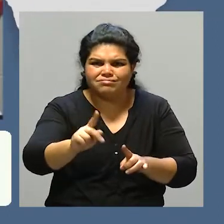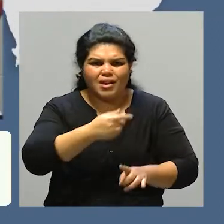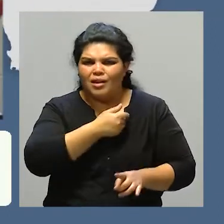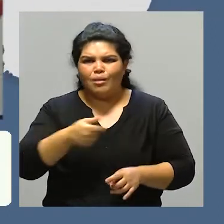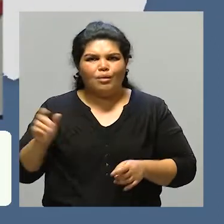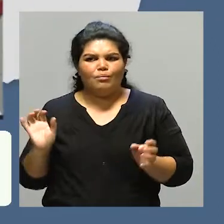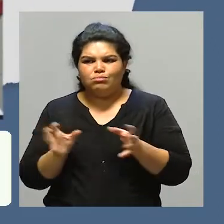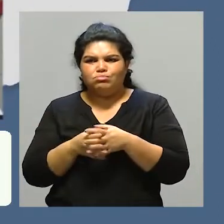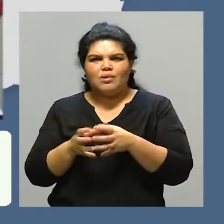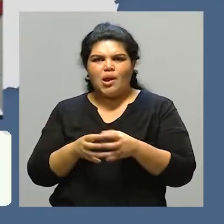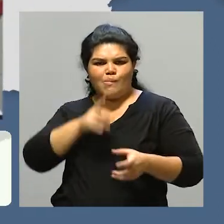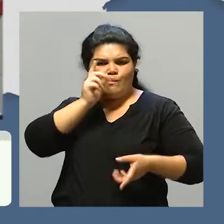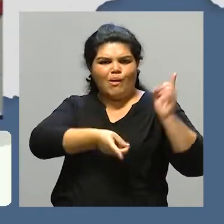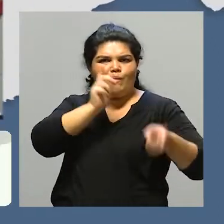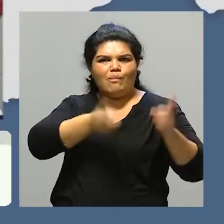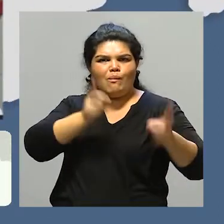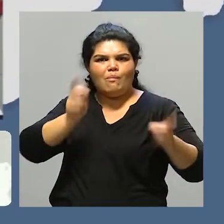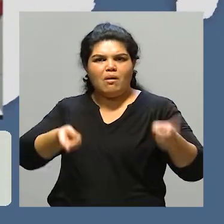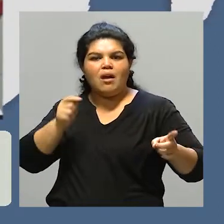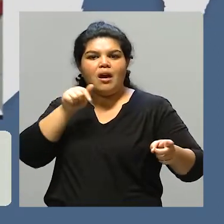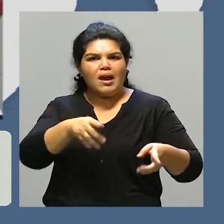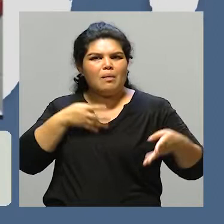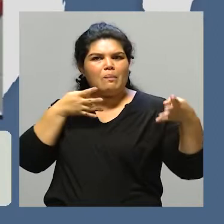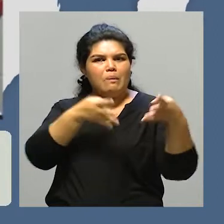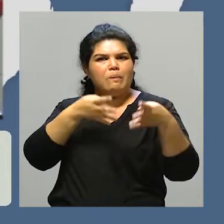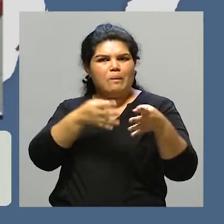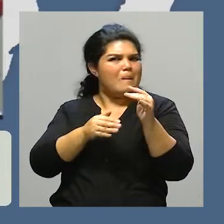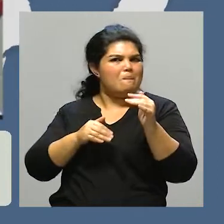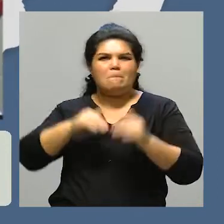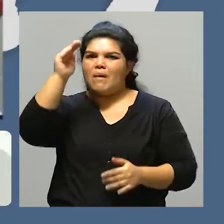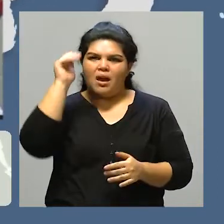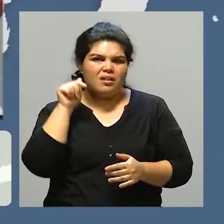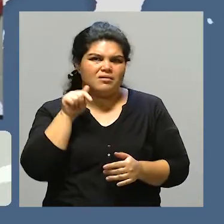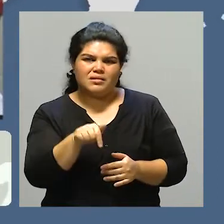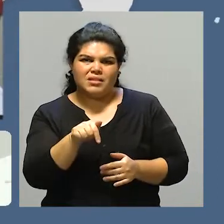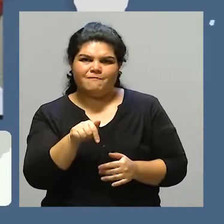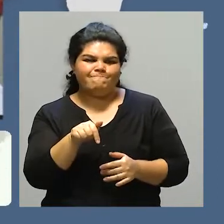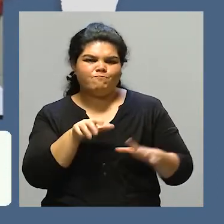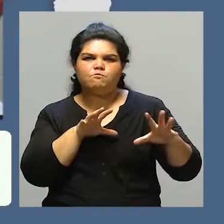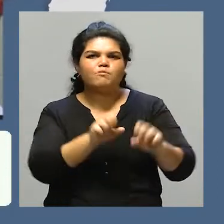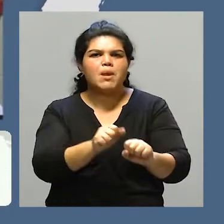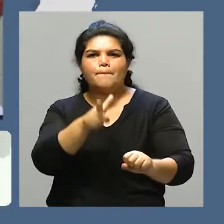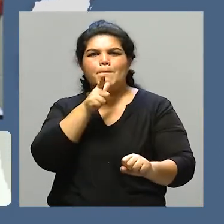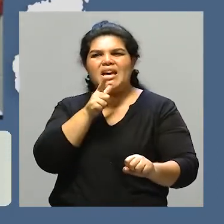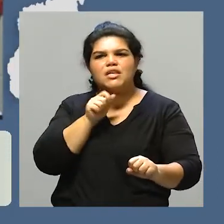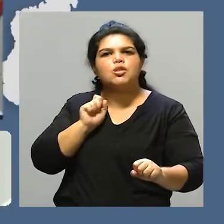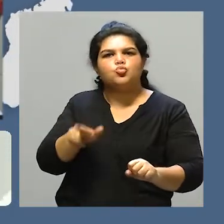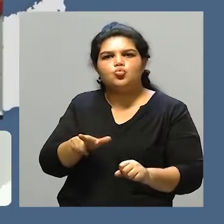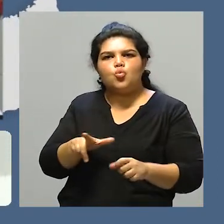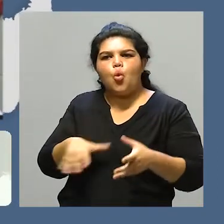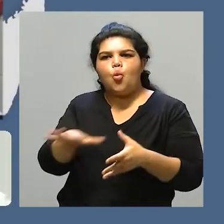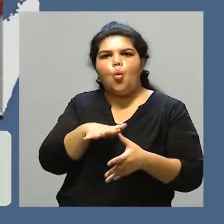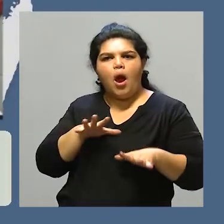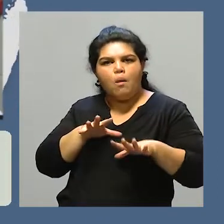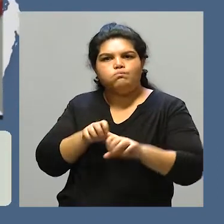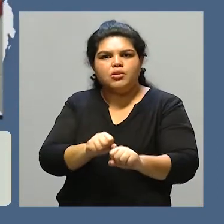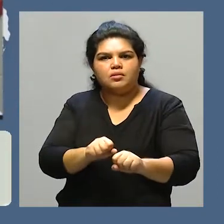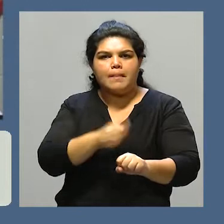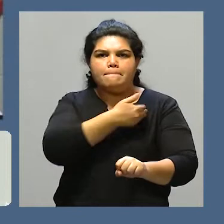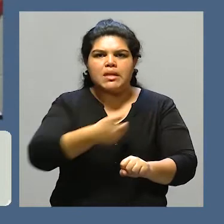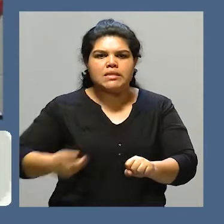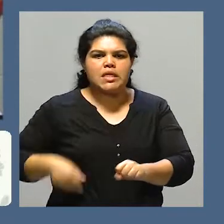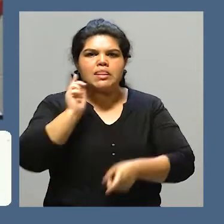que tradicionalmente se han opuesto a él, sino también de su mismo partido, han mostrado que su gestión no fue buena y